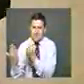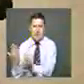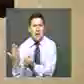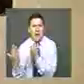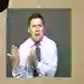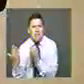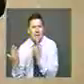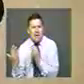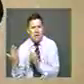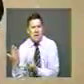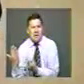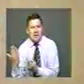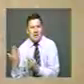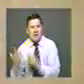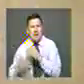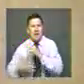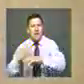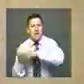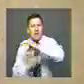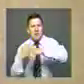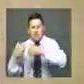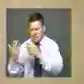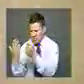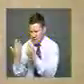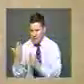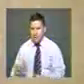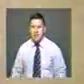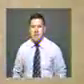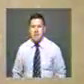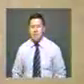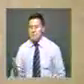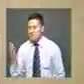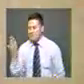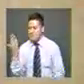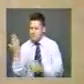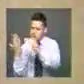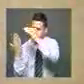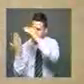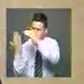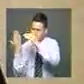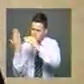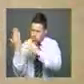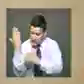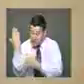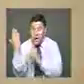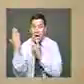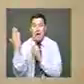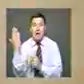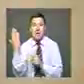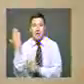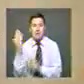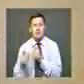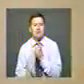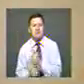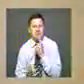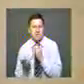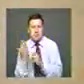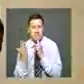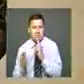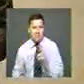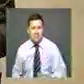preguntas estaban en desorden. Al final encontré la respuesta. La respuesta era la